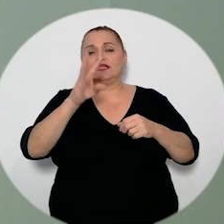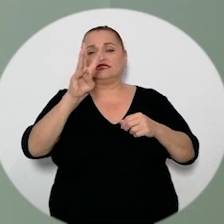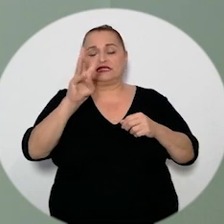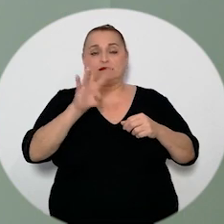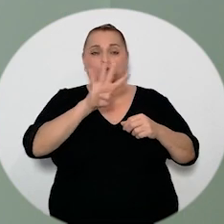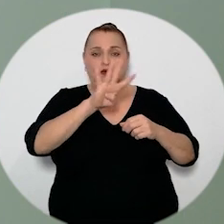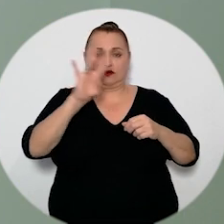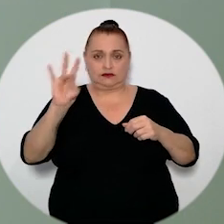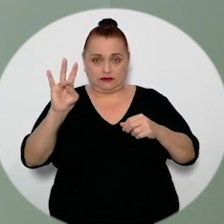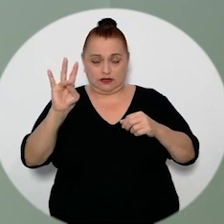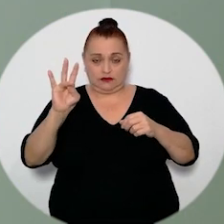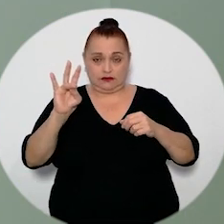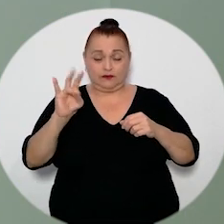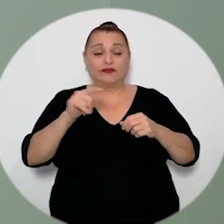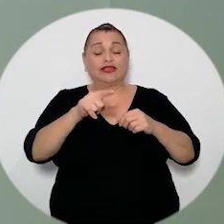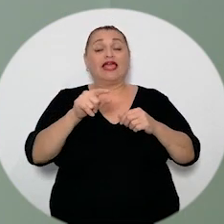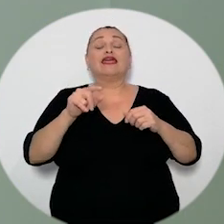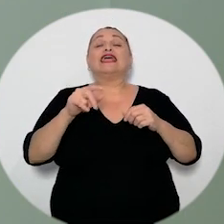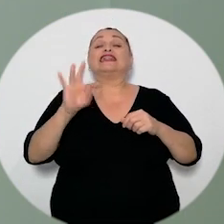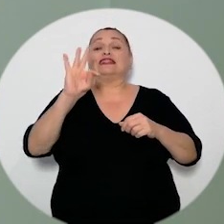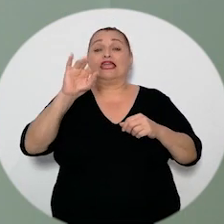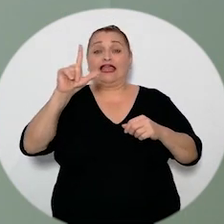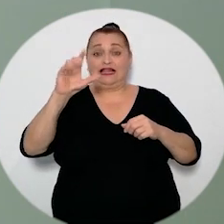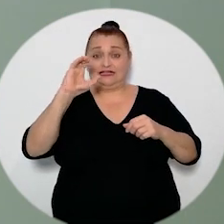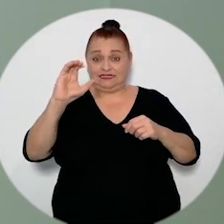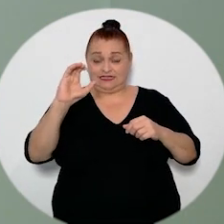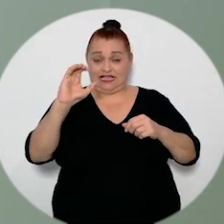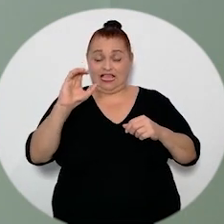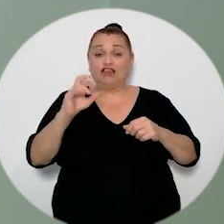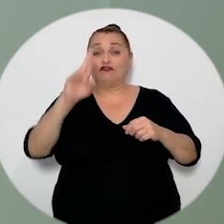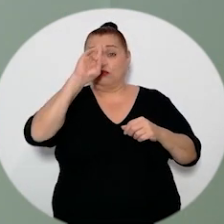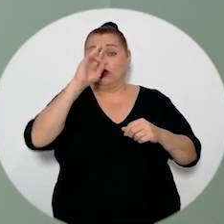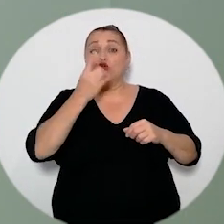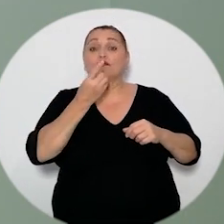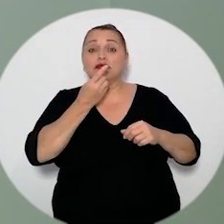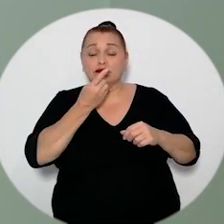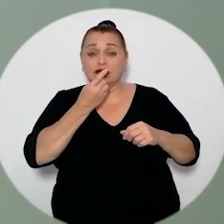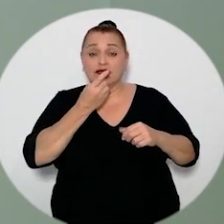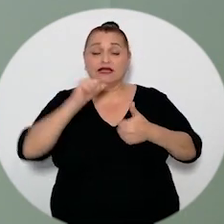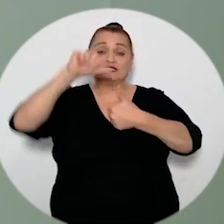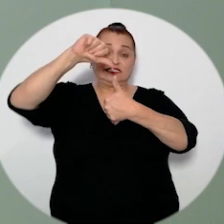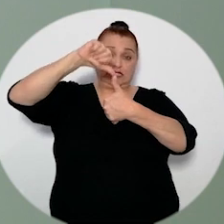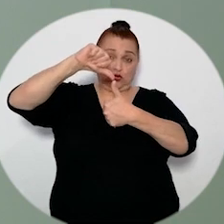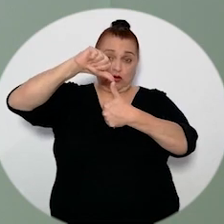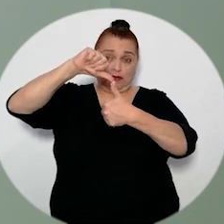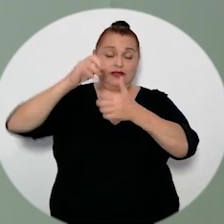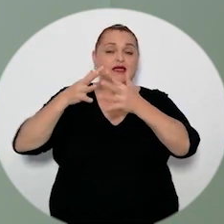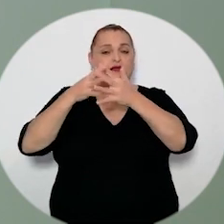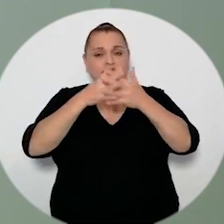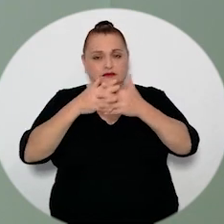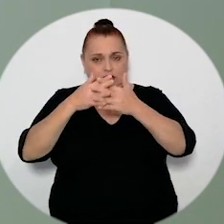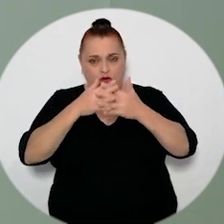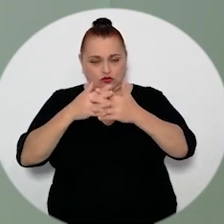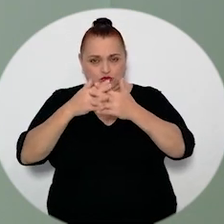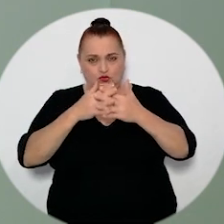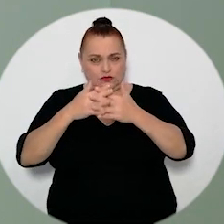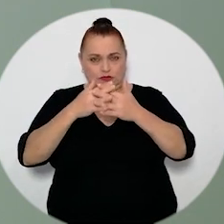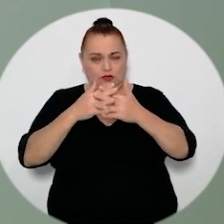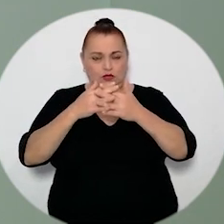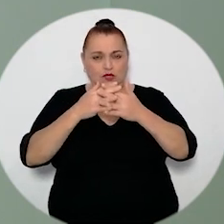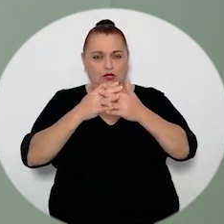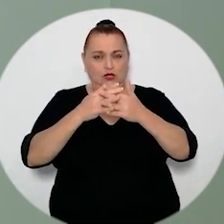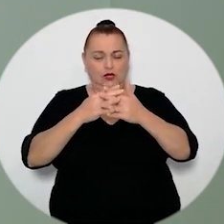número 16.047, Tratado de Libre Comercio, República Dominicana, Centroamérica, Estados